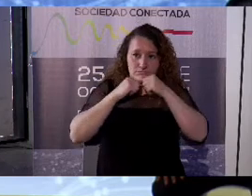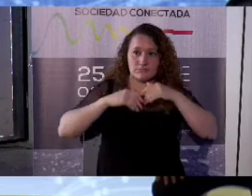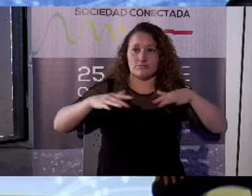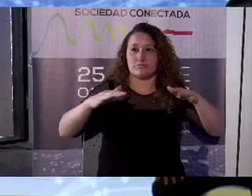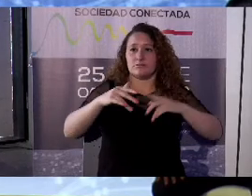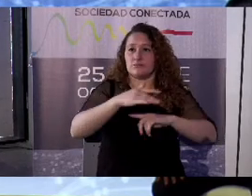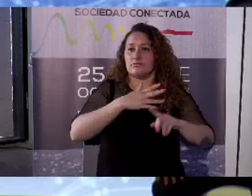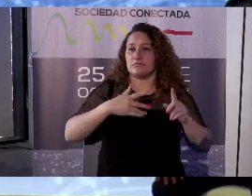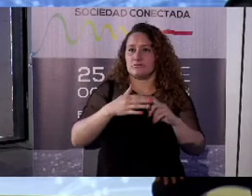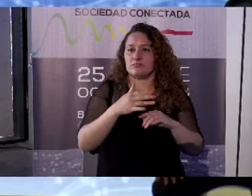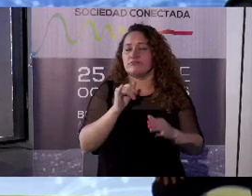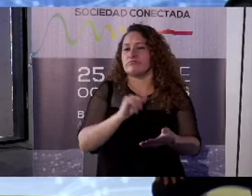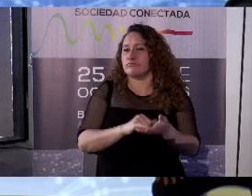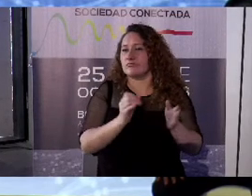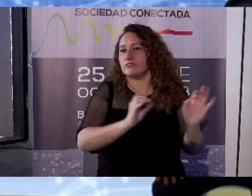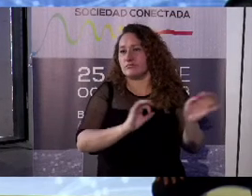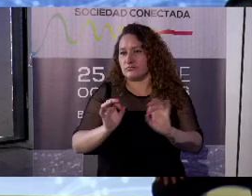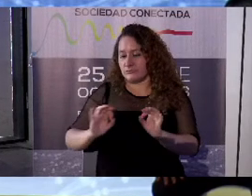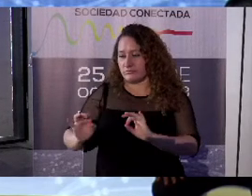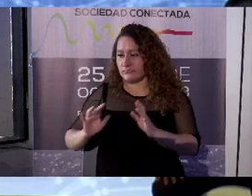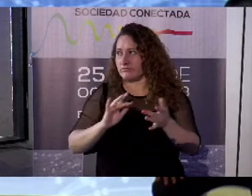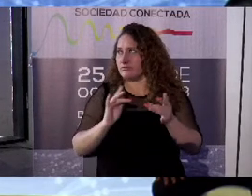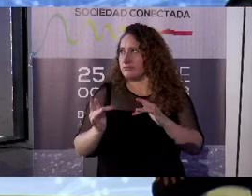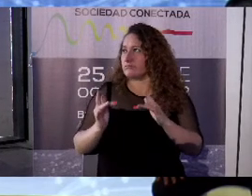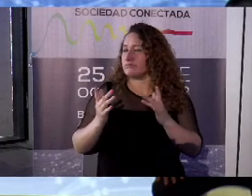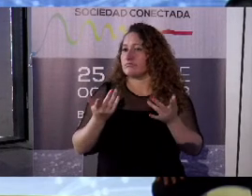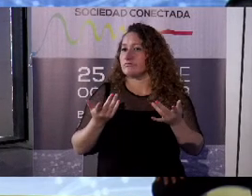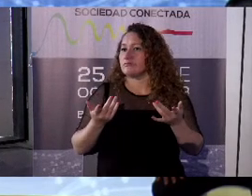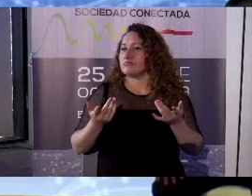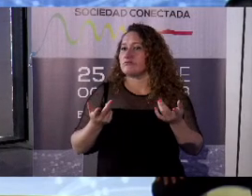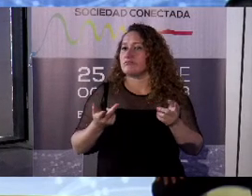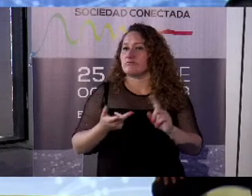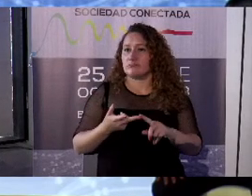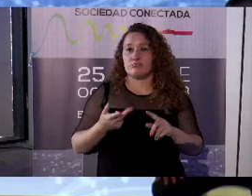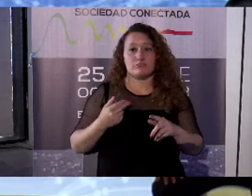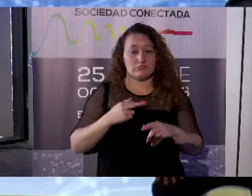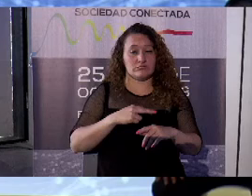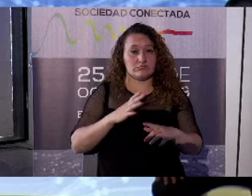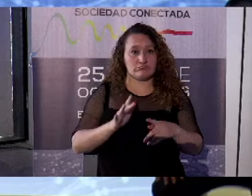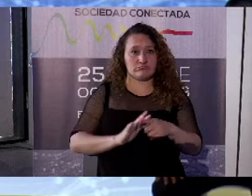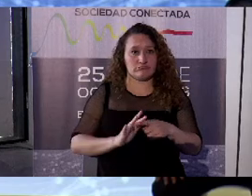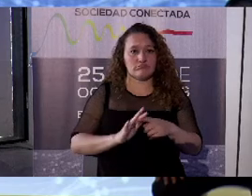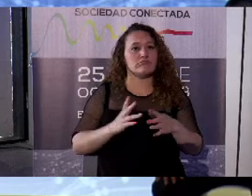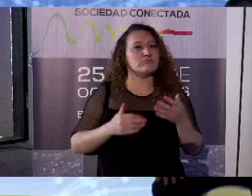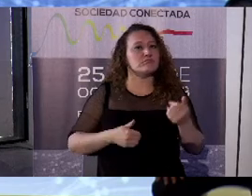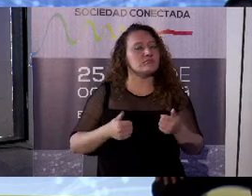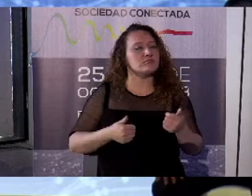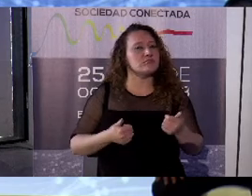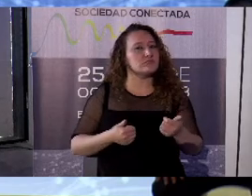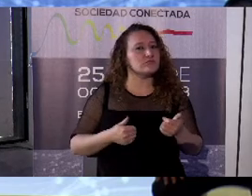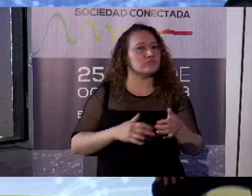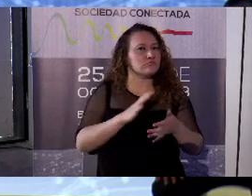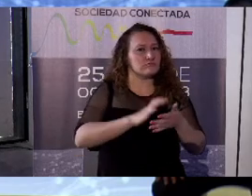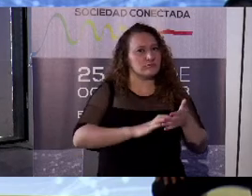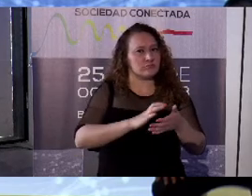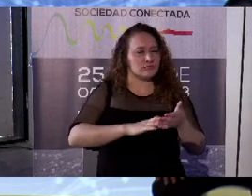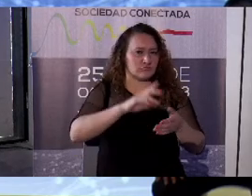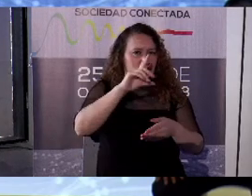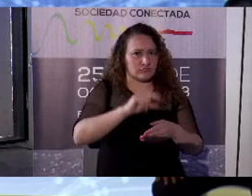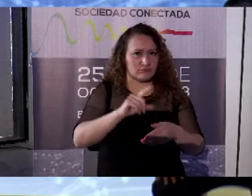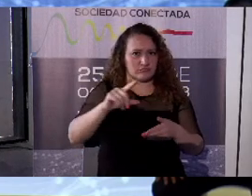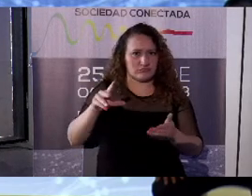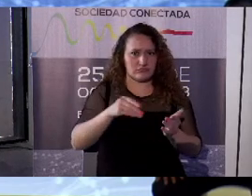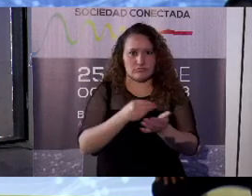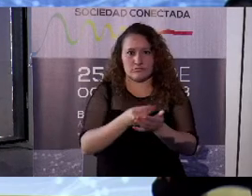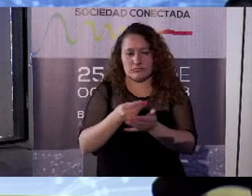contexto por ejemplo ordenamiento de redes con que vamos a aplicar una reducción de tarifa sustancial si es que se ocupa enlaces